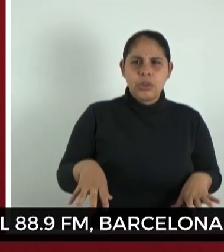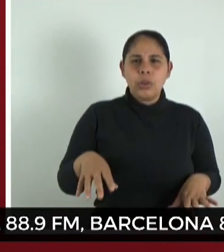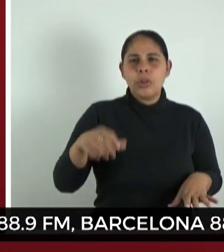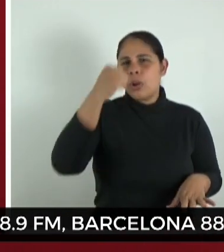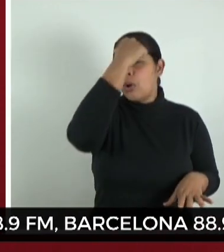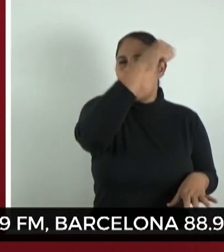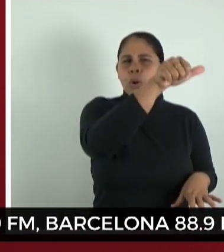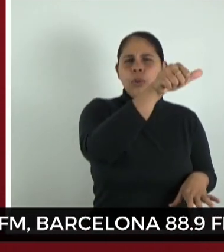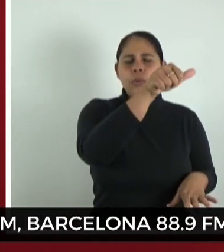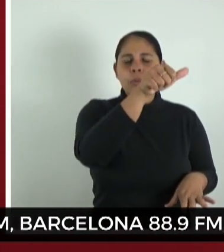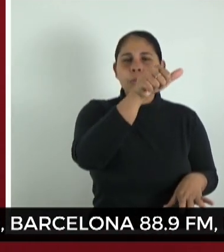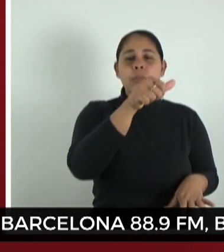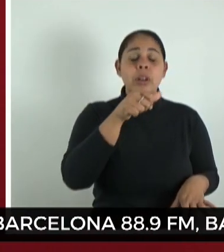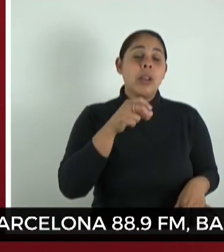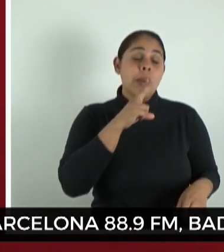la zarza ardía,